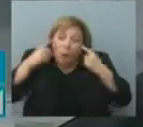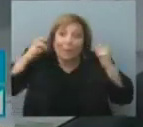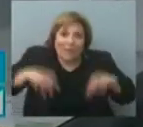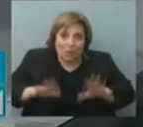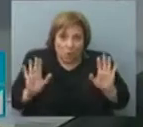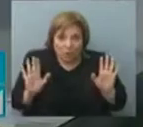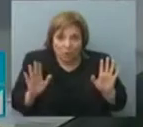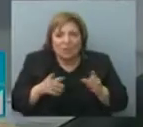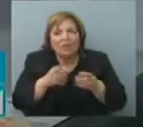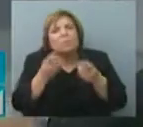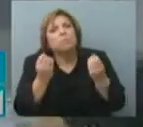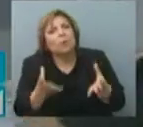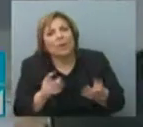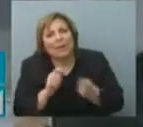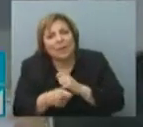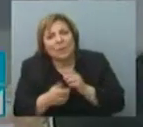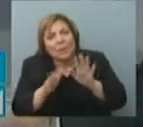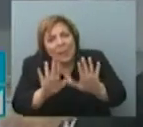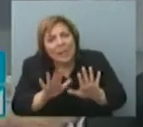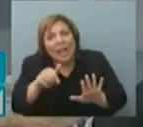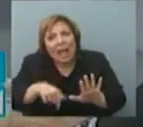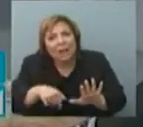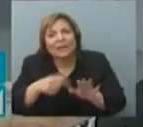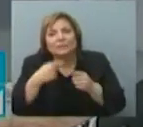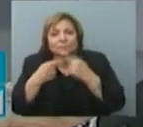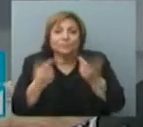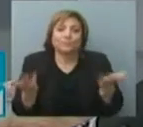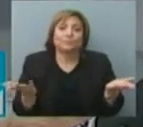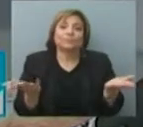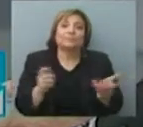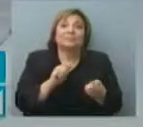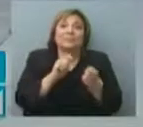el cambio y ahora sí En todo caso vamos a ceñirnos